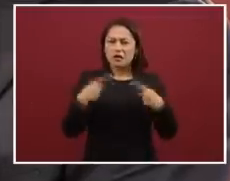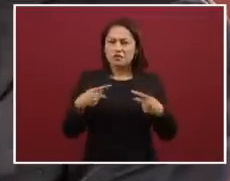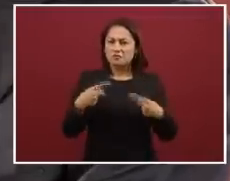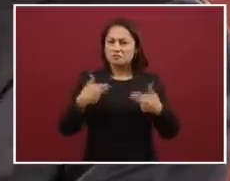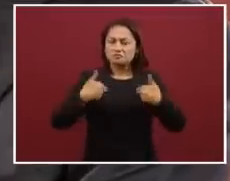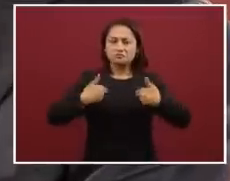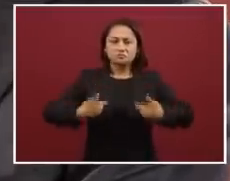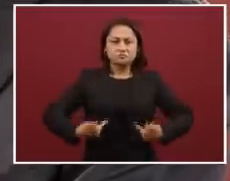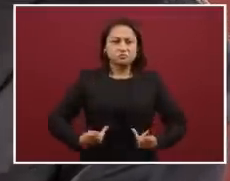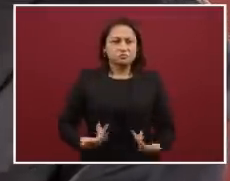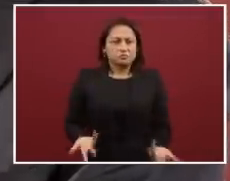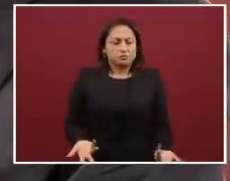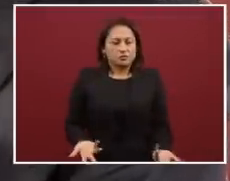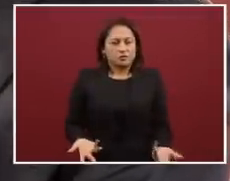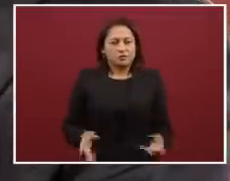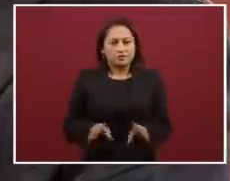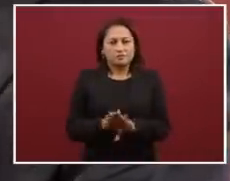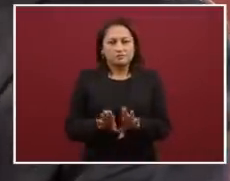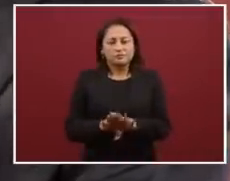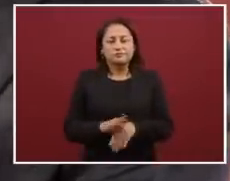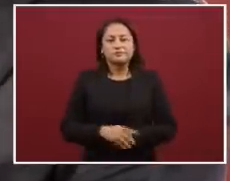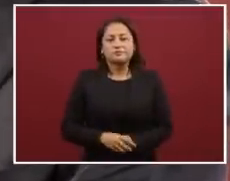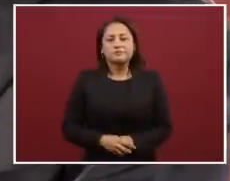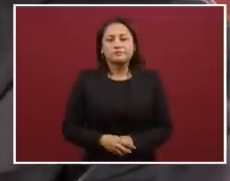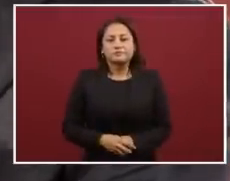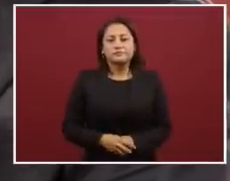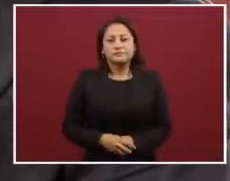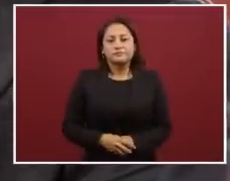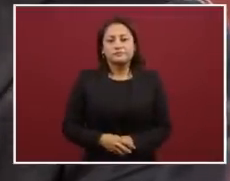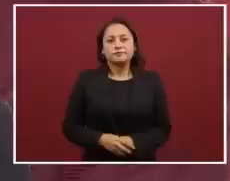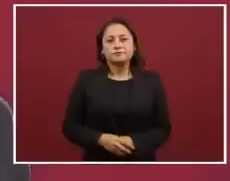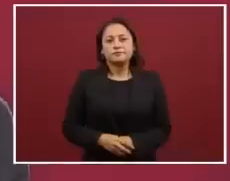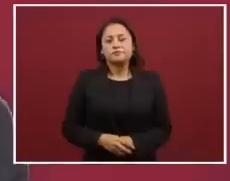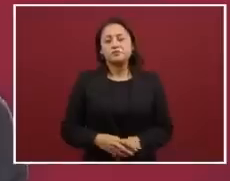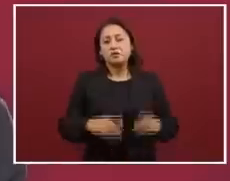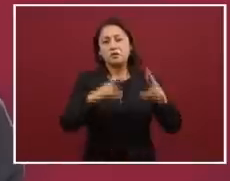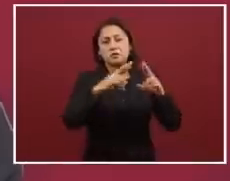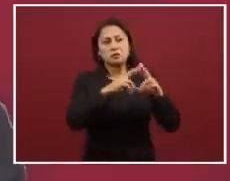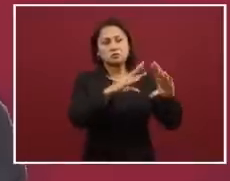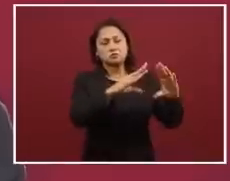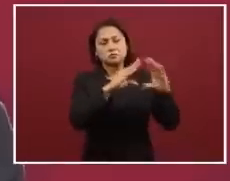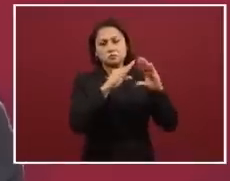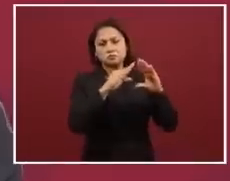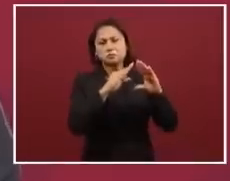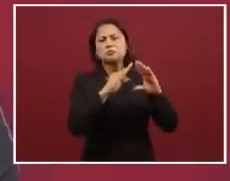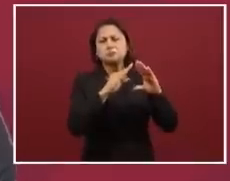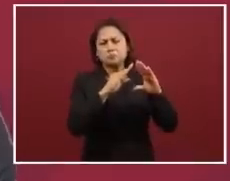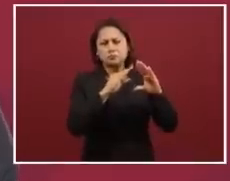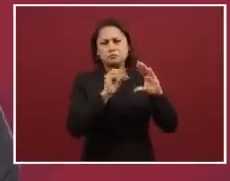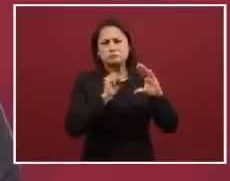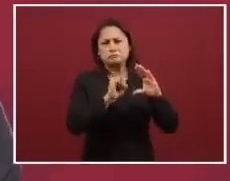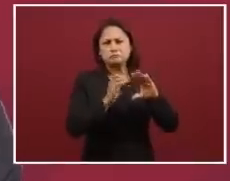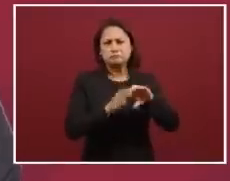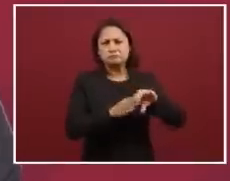La Biblia, independientemente de las enseñanzas religiosas, es un